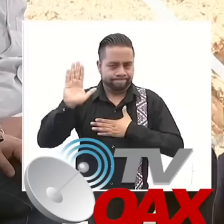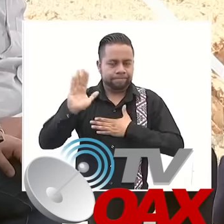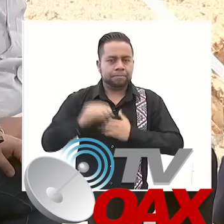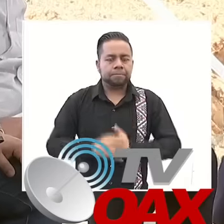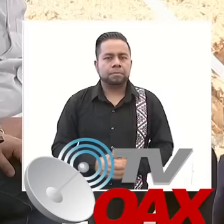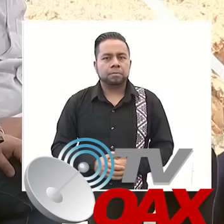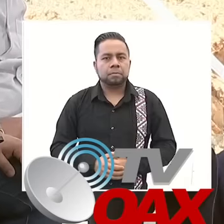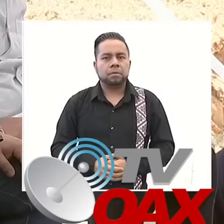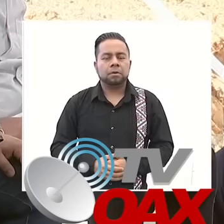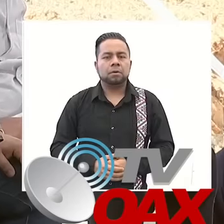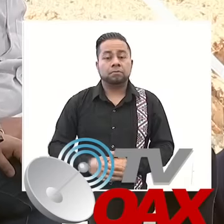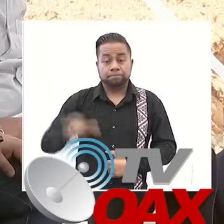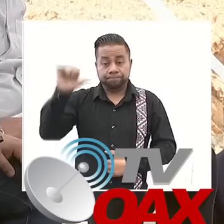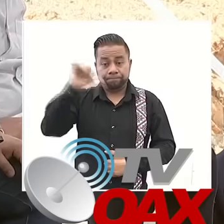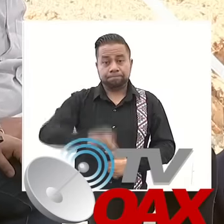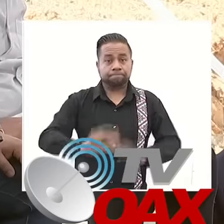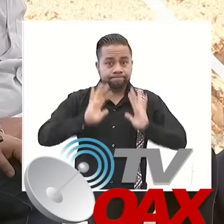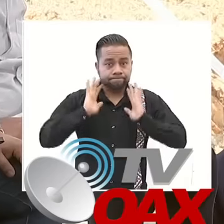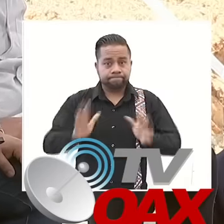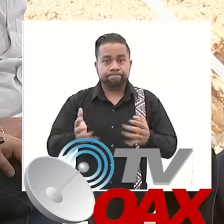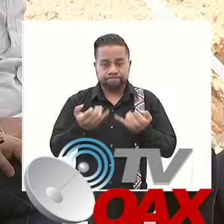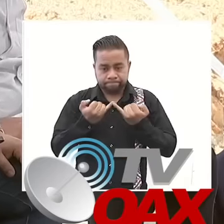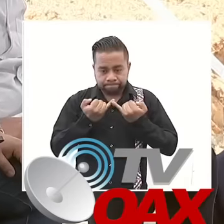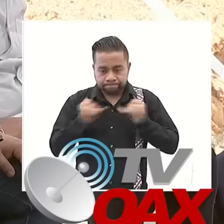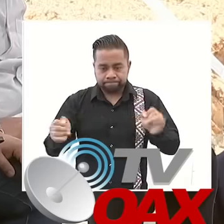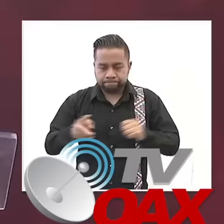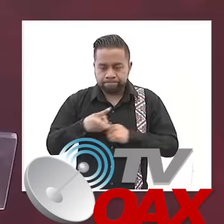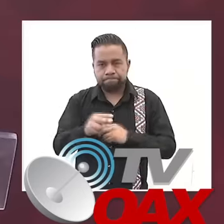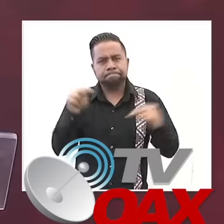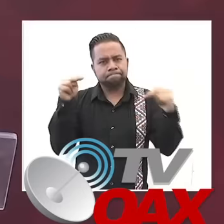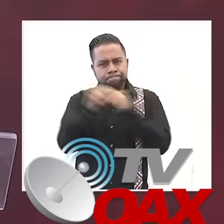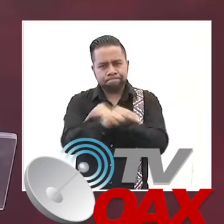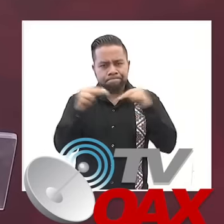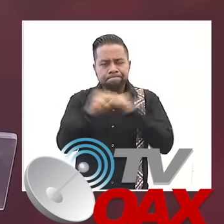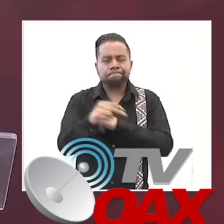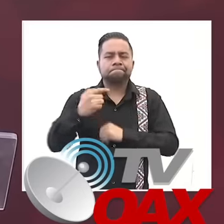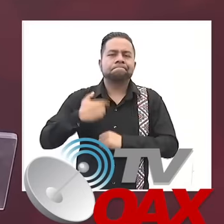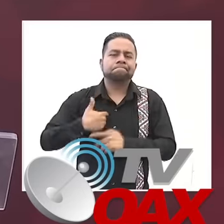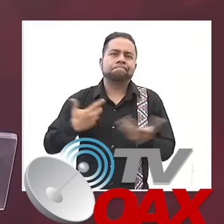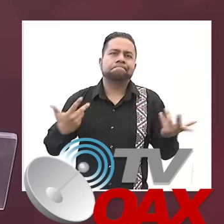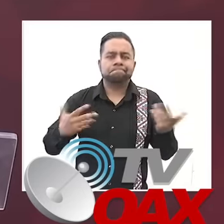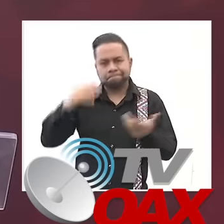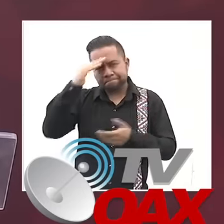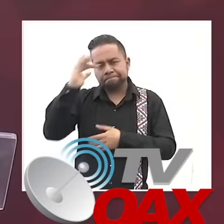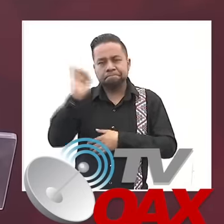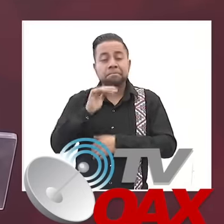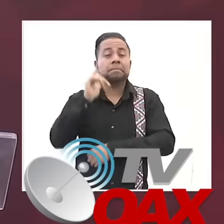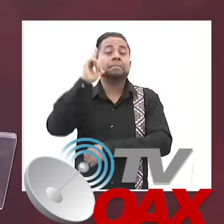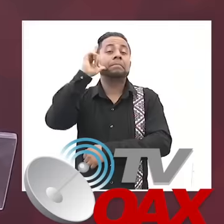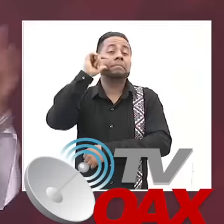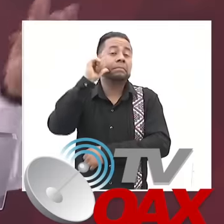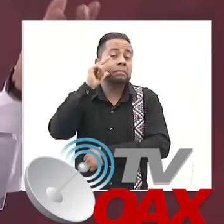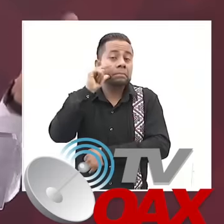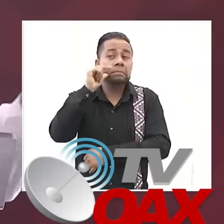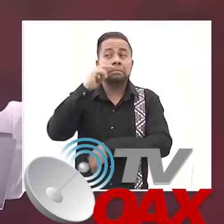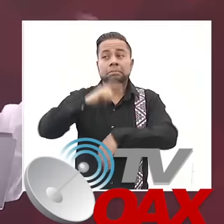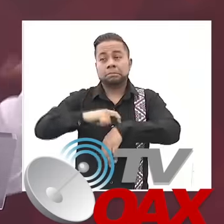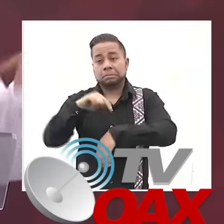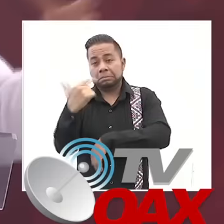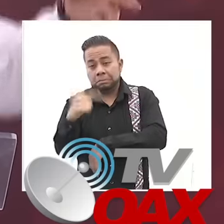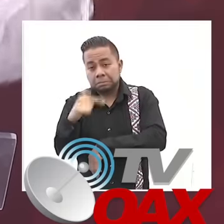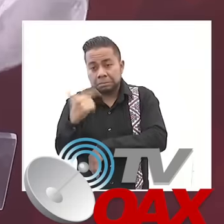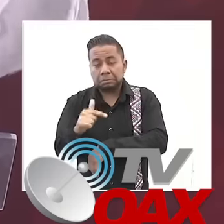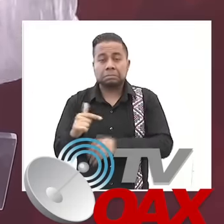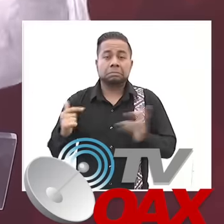Hoy abrimos ya la carretera. Se tenía pensado que hasta mañana, las 12,